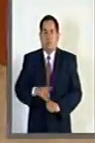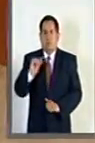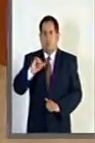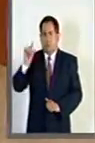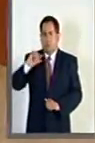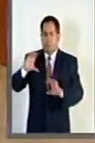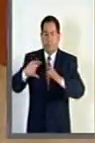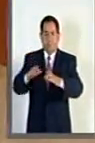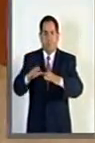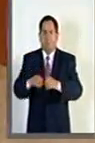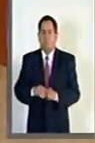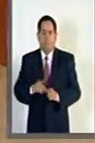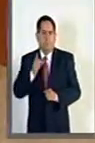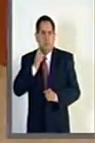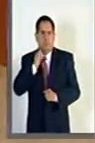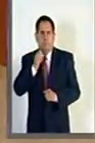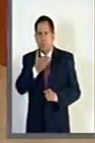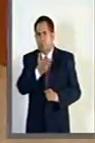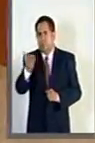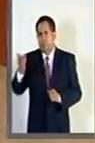distinguidos legisladores,